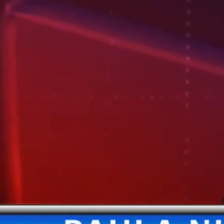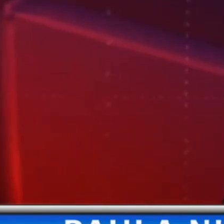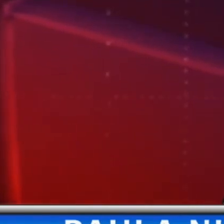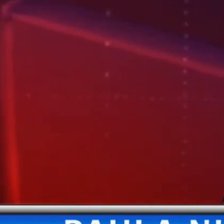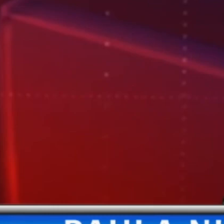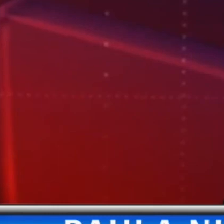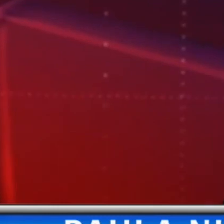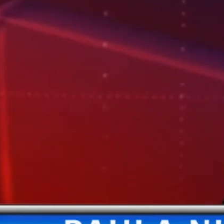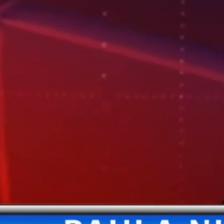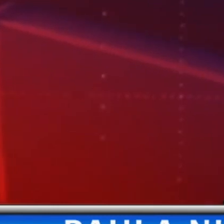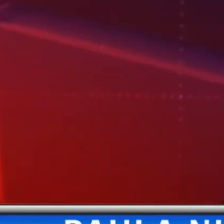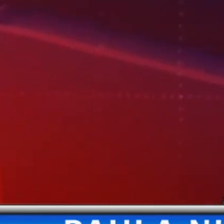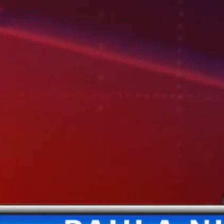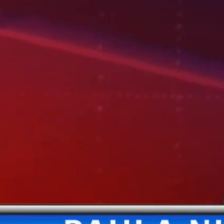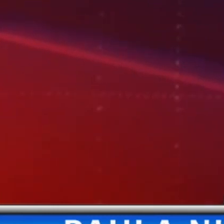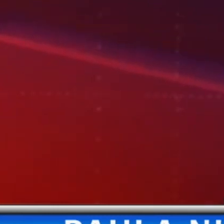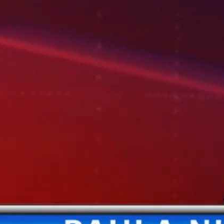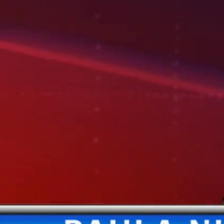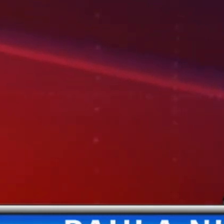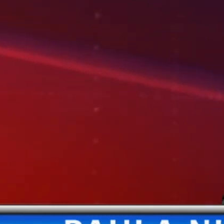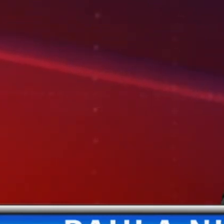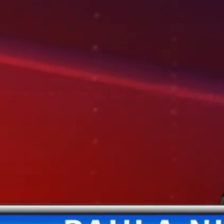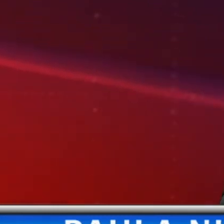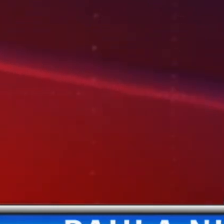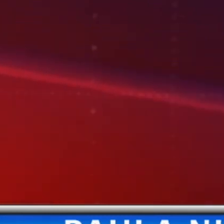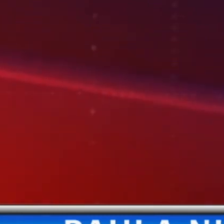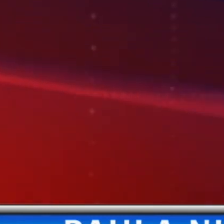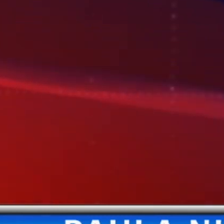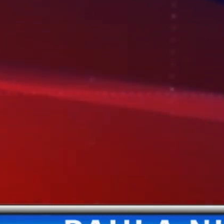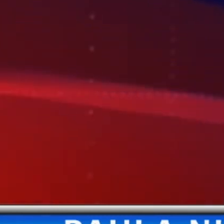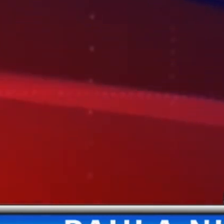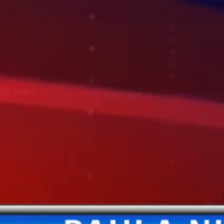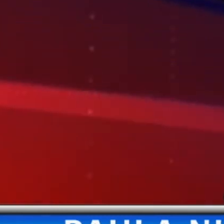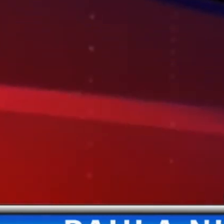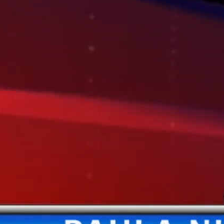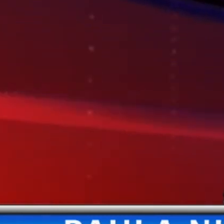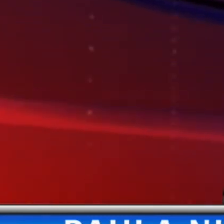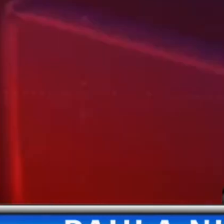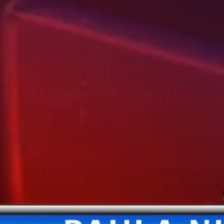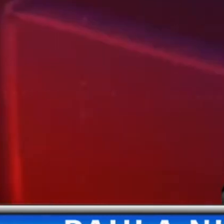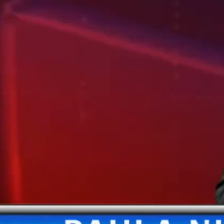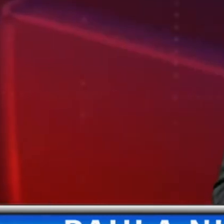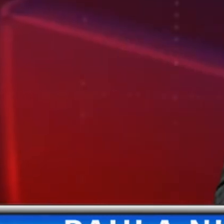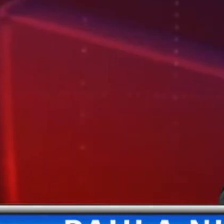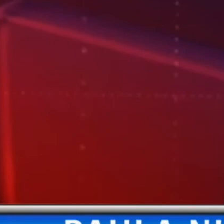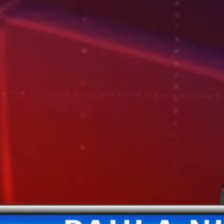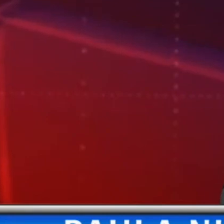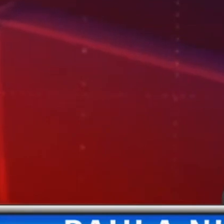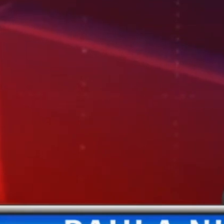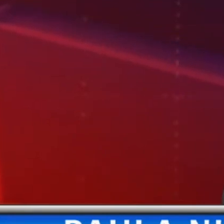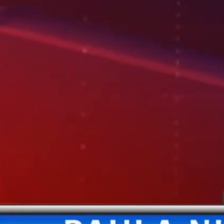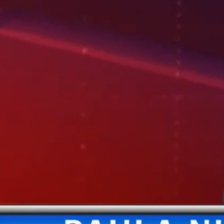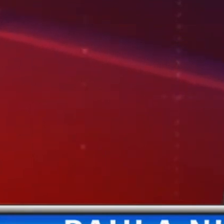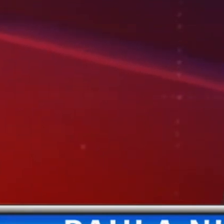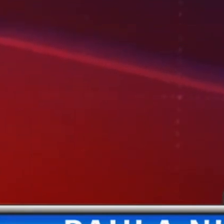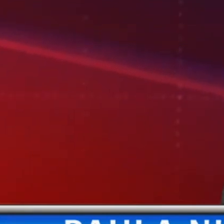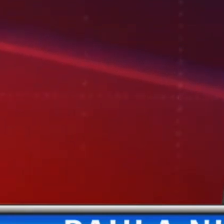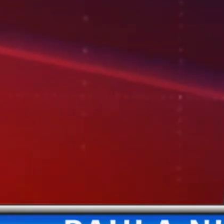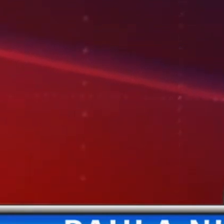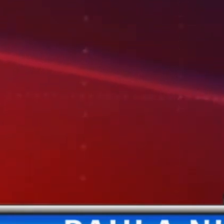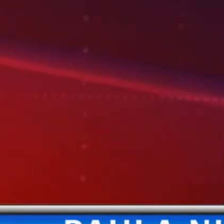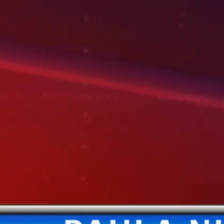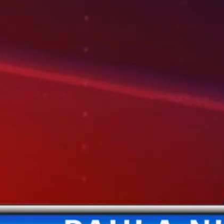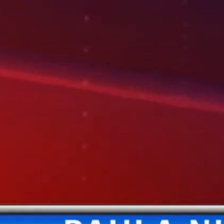podamos realmente desarrollarnos como seres libres, en comunidad y en armonía con todo lo que nos entrega la